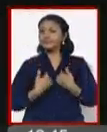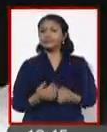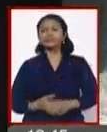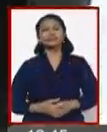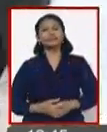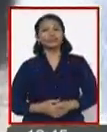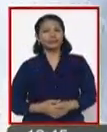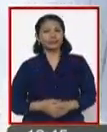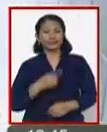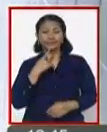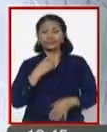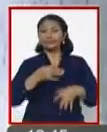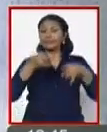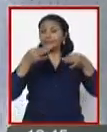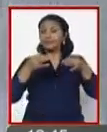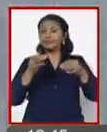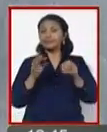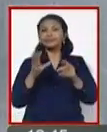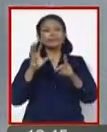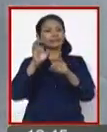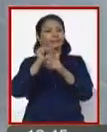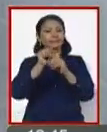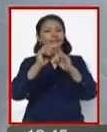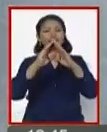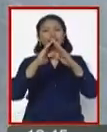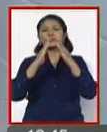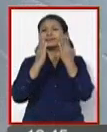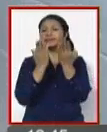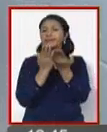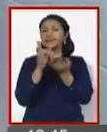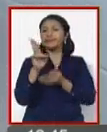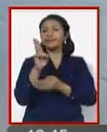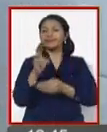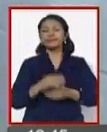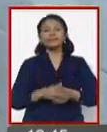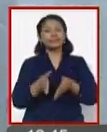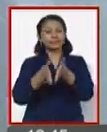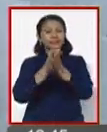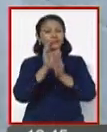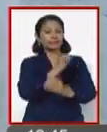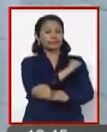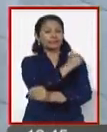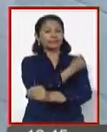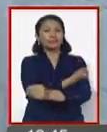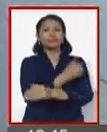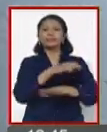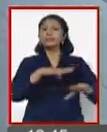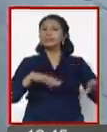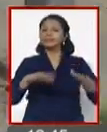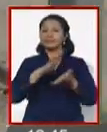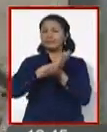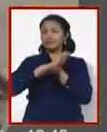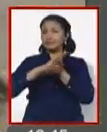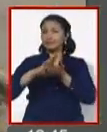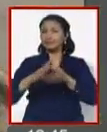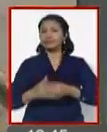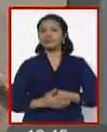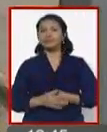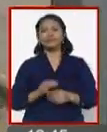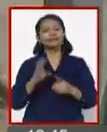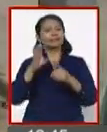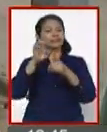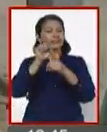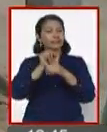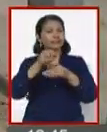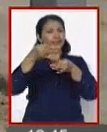esta situación, decidieron cercar y tomar la universidad, pidiendo a las autoridades hagan algo al respecto. La toma es